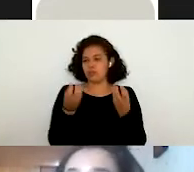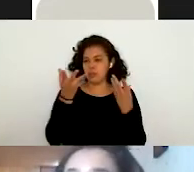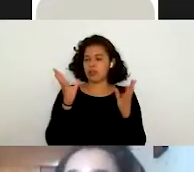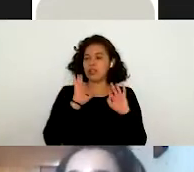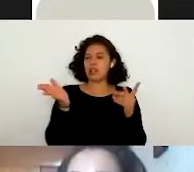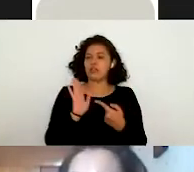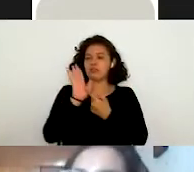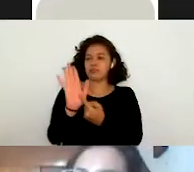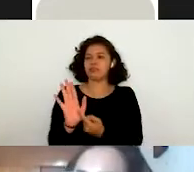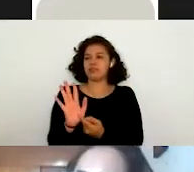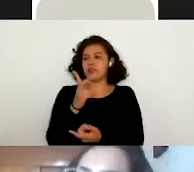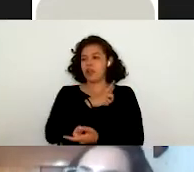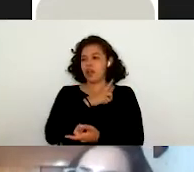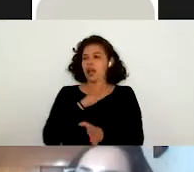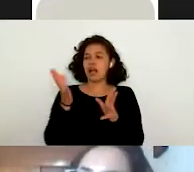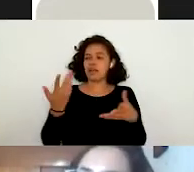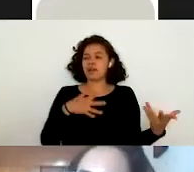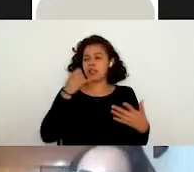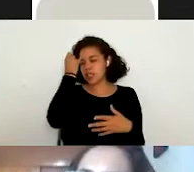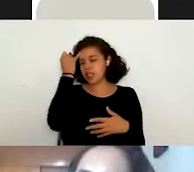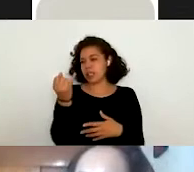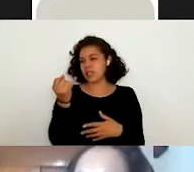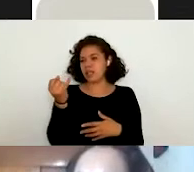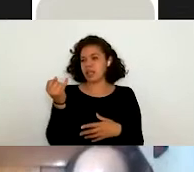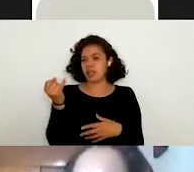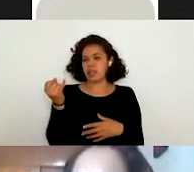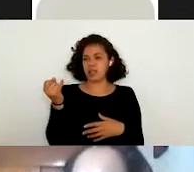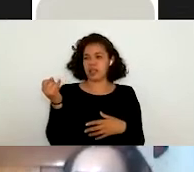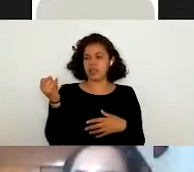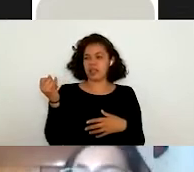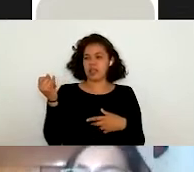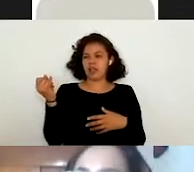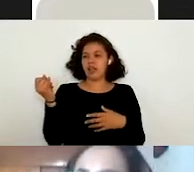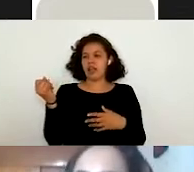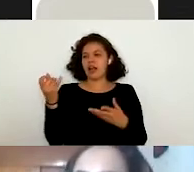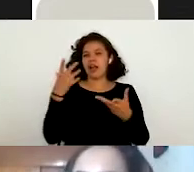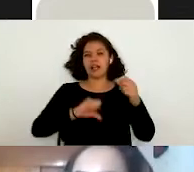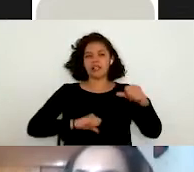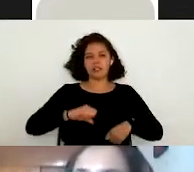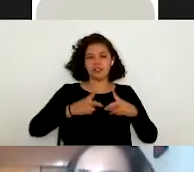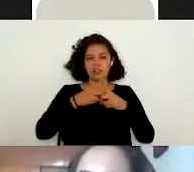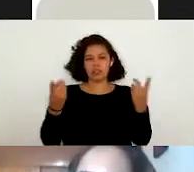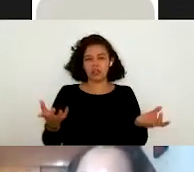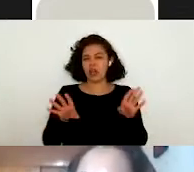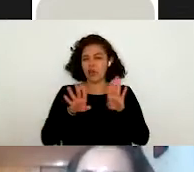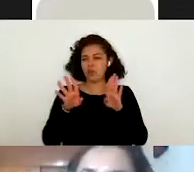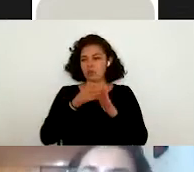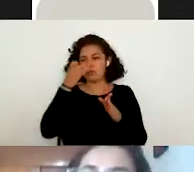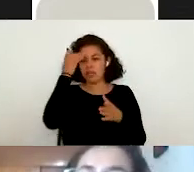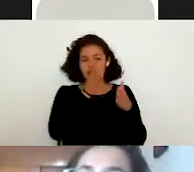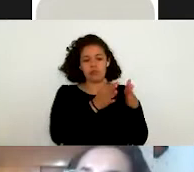presentar, ¿no? Ya tenemos más o menos una idea de cómo se van a desarrollar las actividades, en qué tiempo se pueden